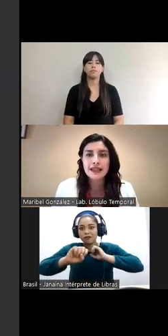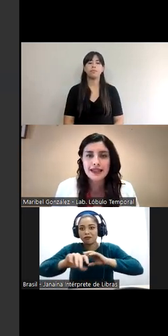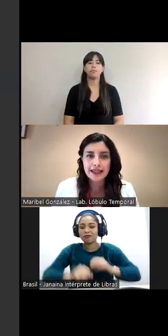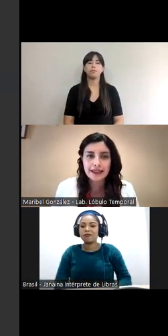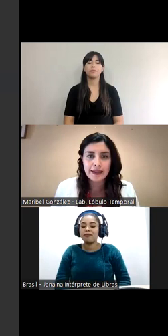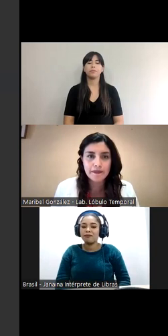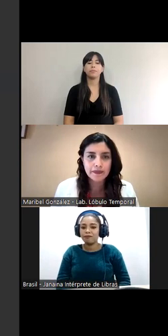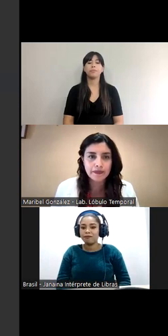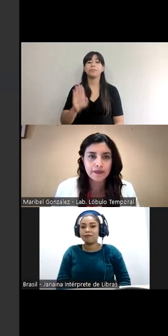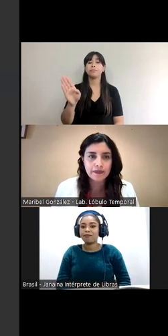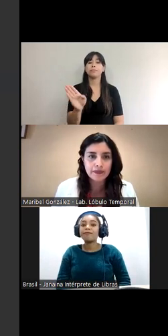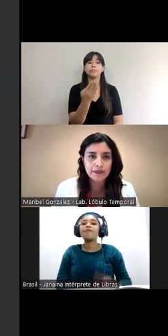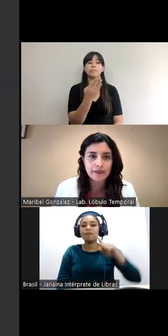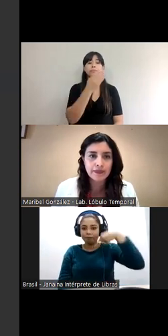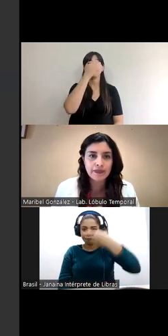La siguiente.